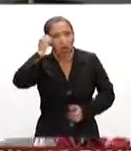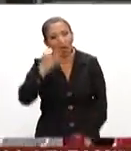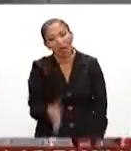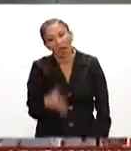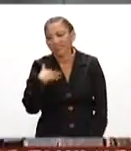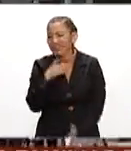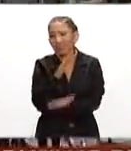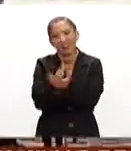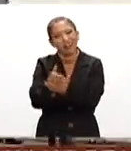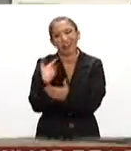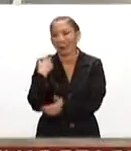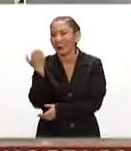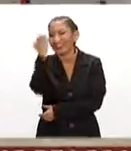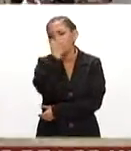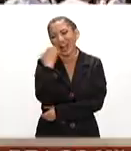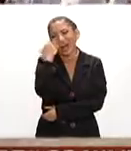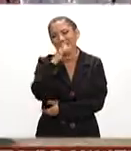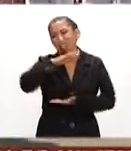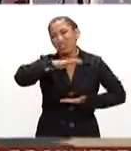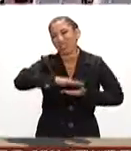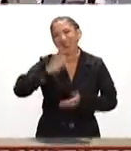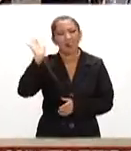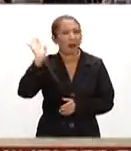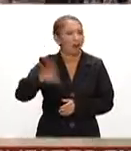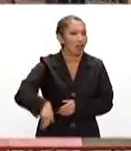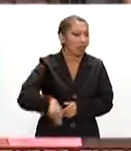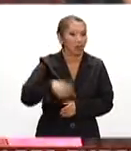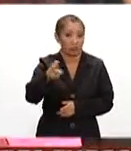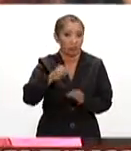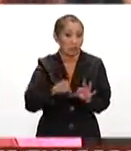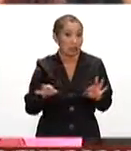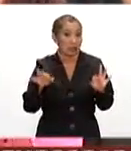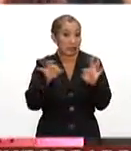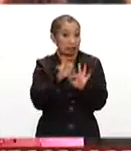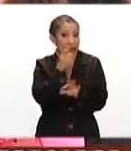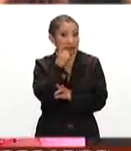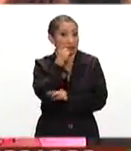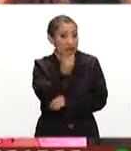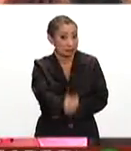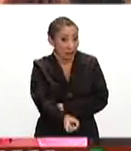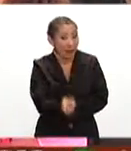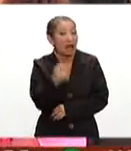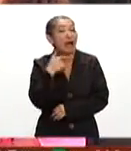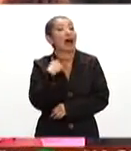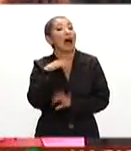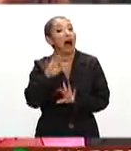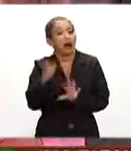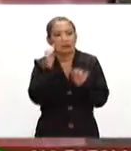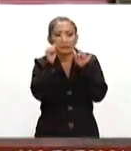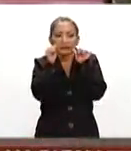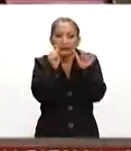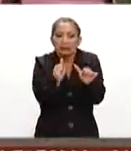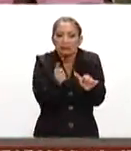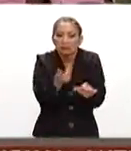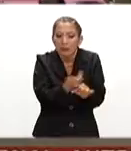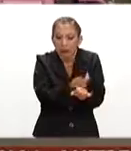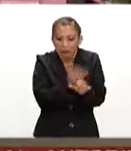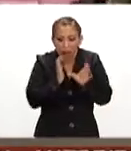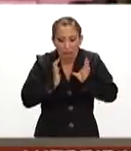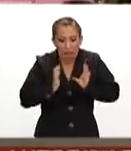no acuden a realizarse este tipo de estudios. Es importante decirles que estar al pendiente